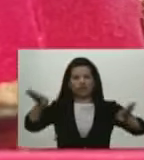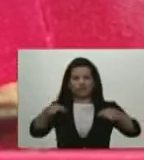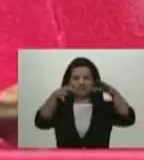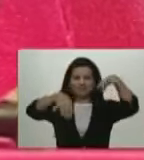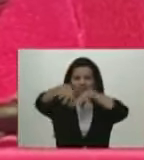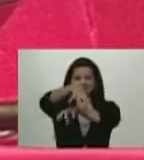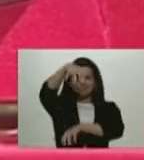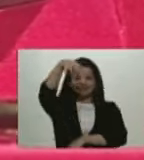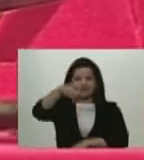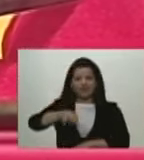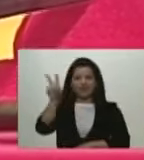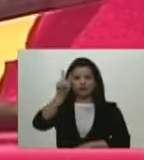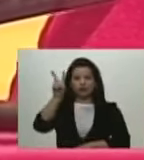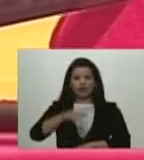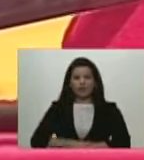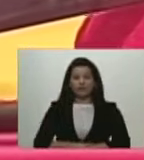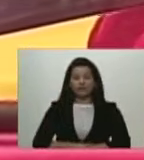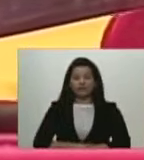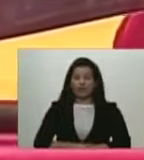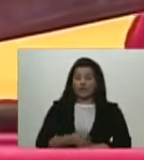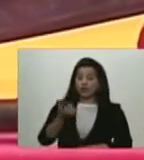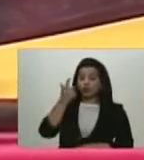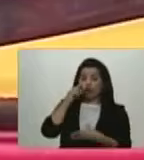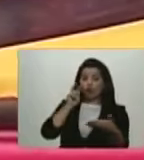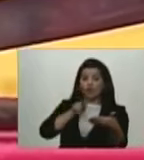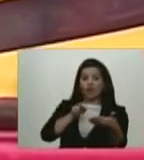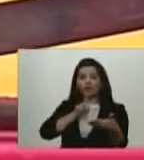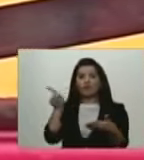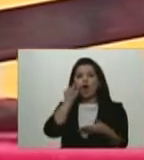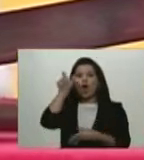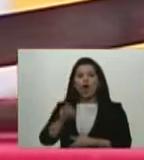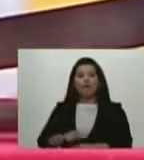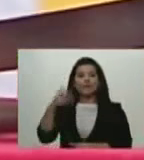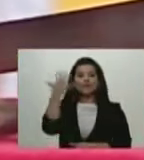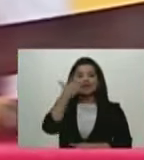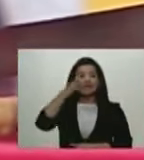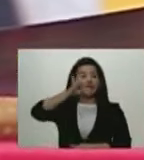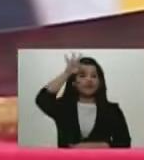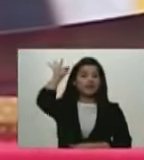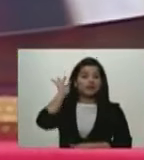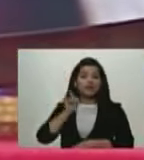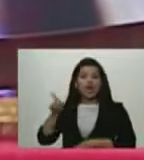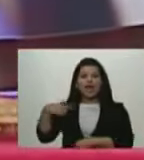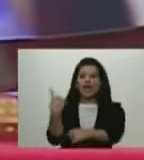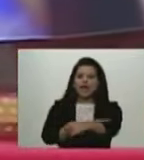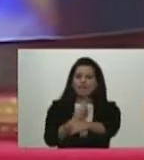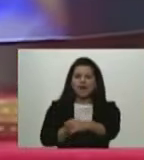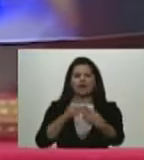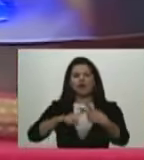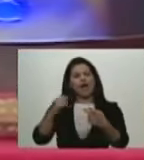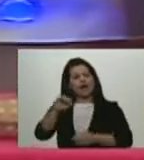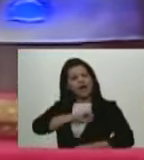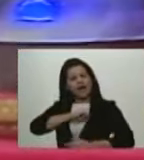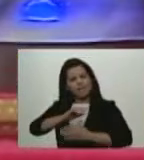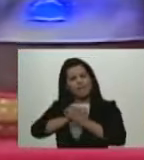gobernador Francisco Javier Arias Cárdenas, hermano y camarada, alcaldes, alcaldesas, diputados,